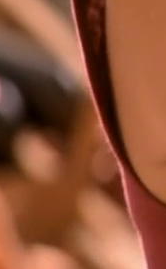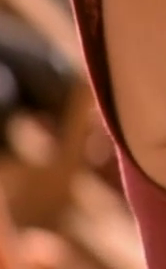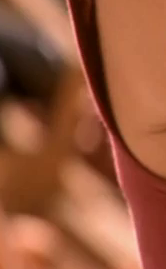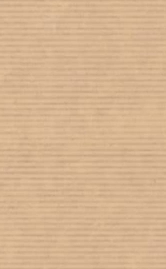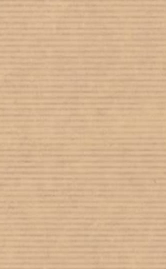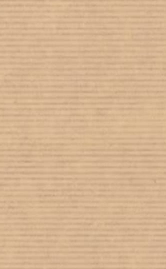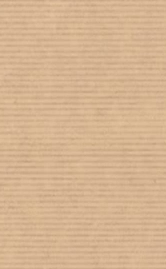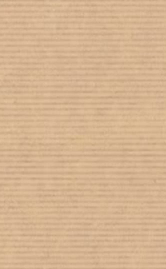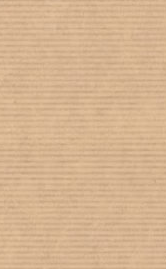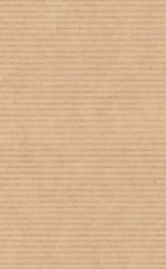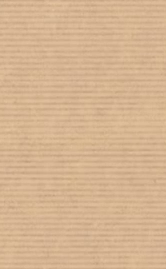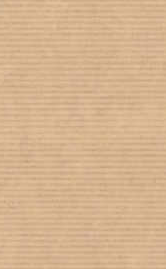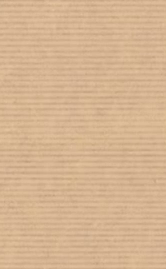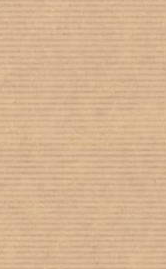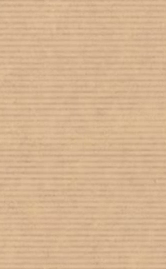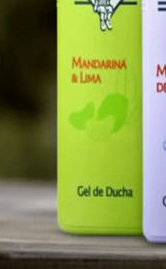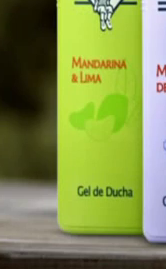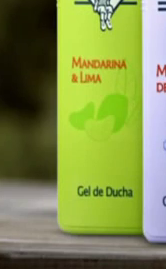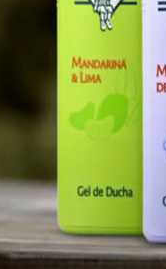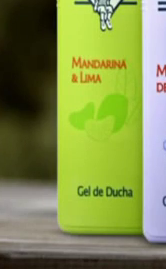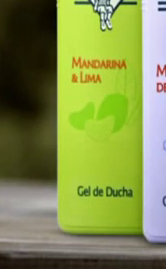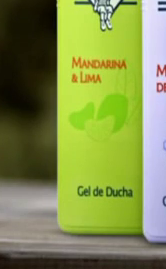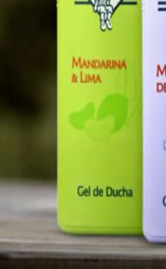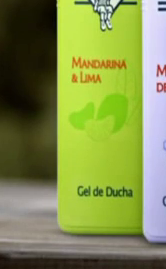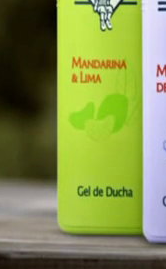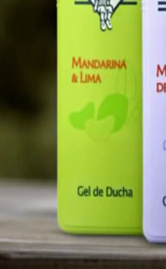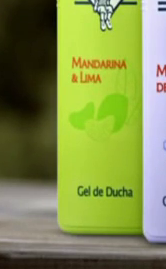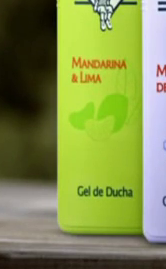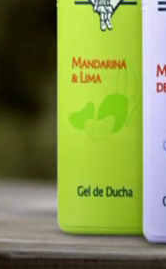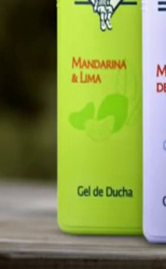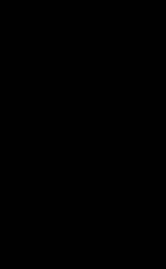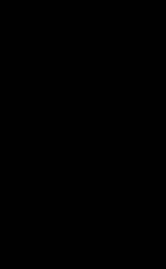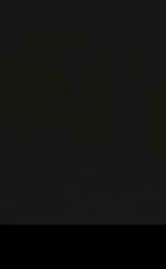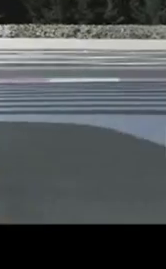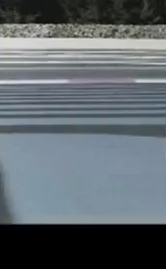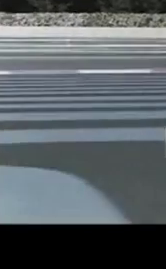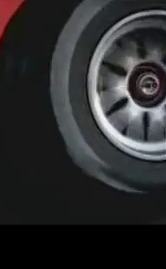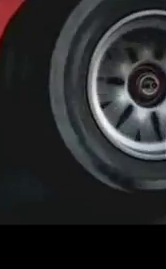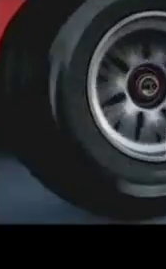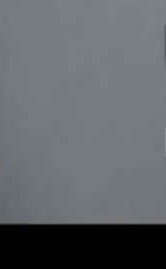querrás perder. Le Petit Marseillais. Vive lo natural. Descubre un mundo de fragancias con Le Petit Marseillais.